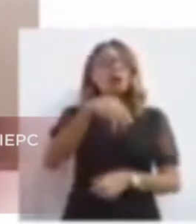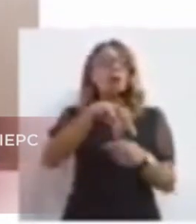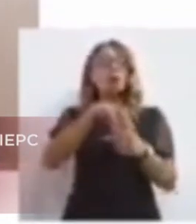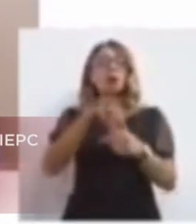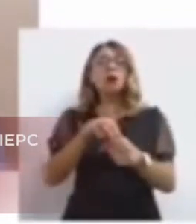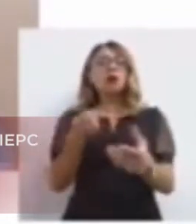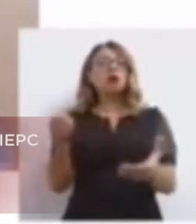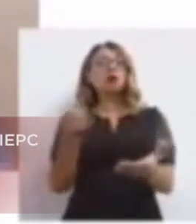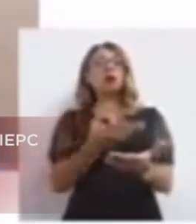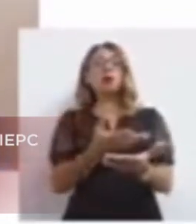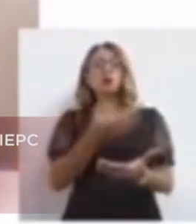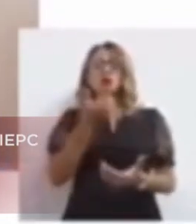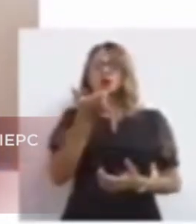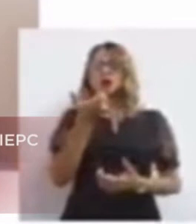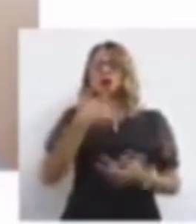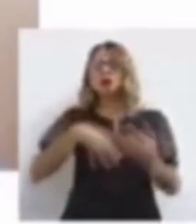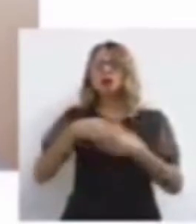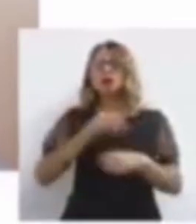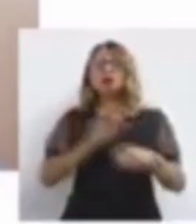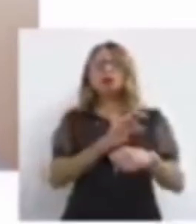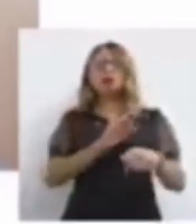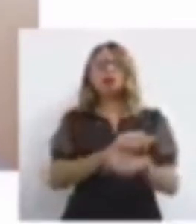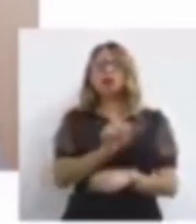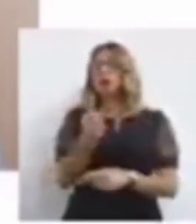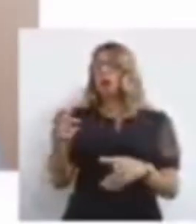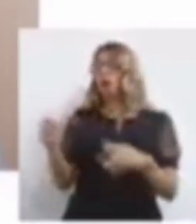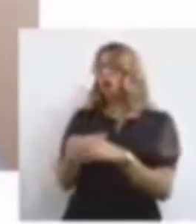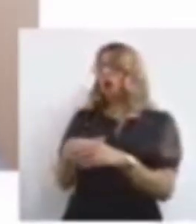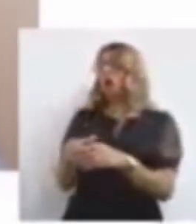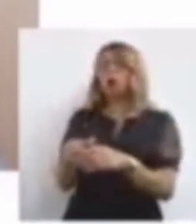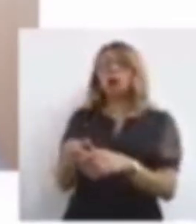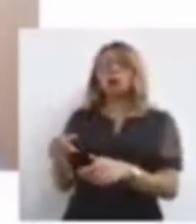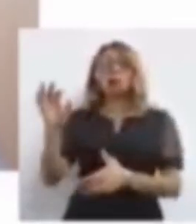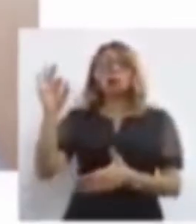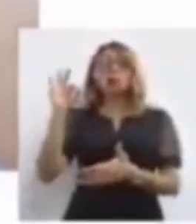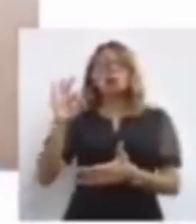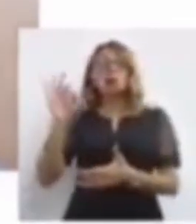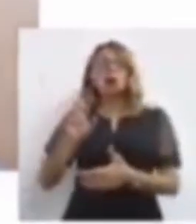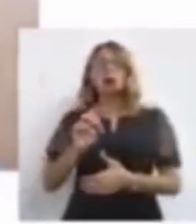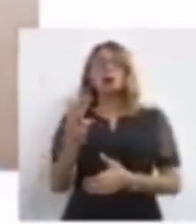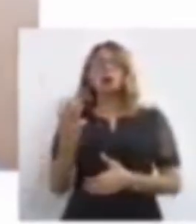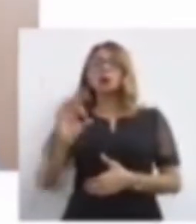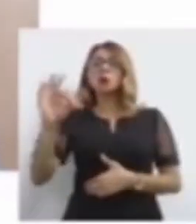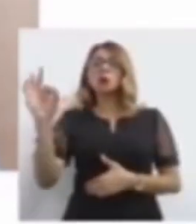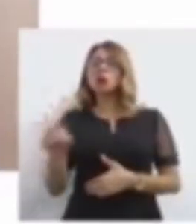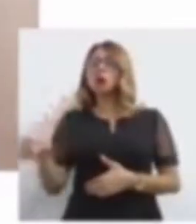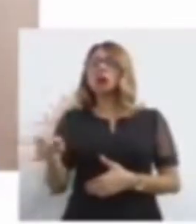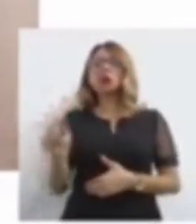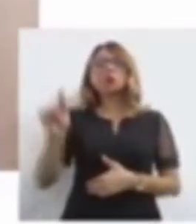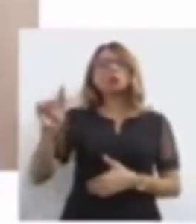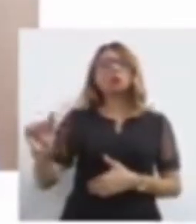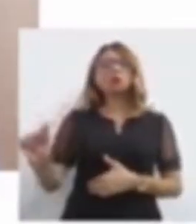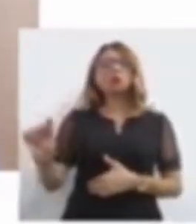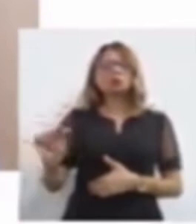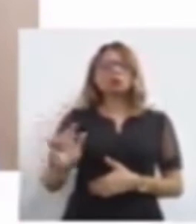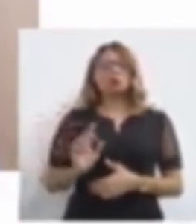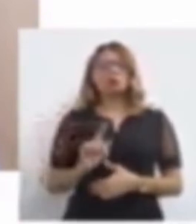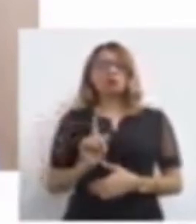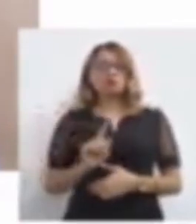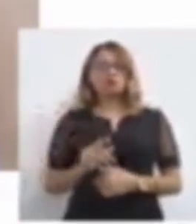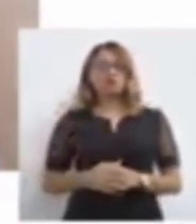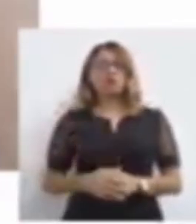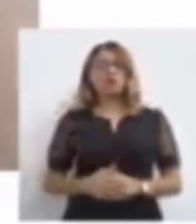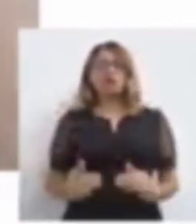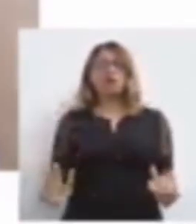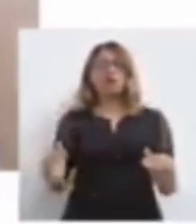el 33%. Parece ser que el único que en su momento lo vio y hay que